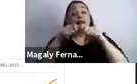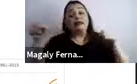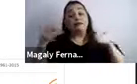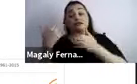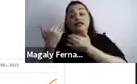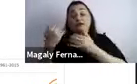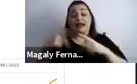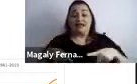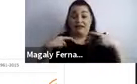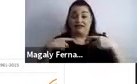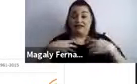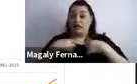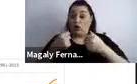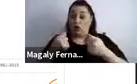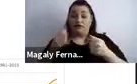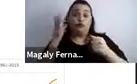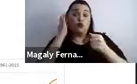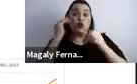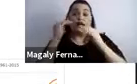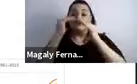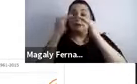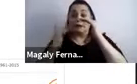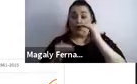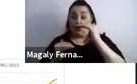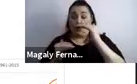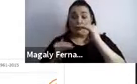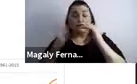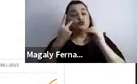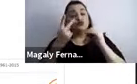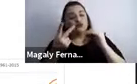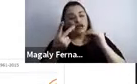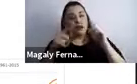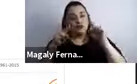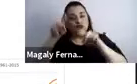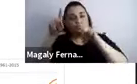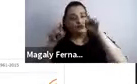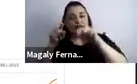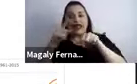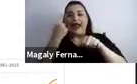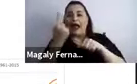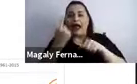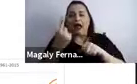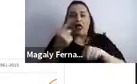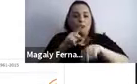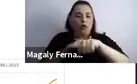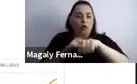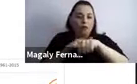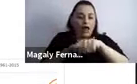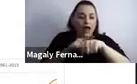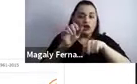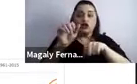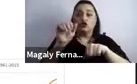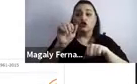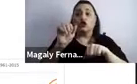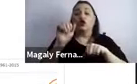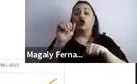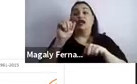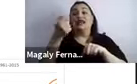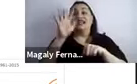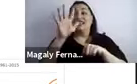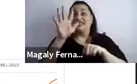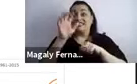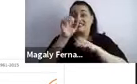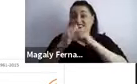en mujeres y en hombres, entonces buscábamos países que estaban en cada momento de estos quinquenios por encima